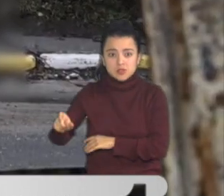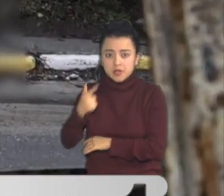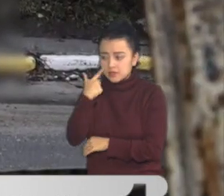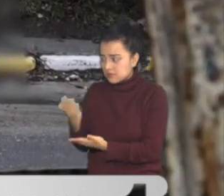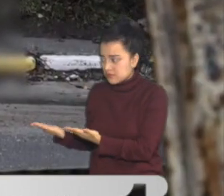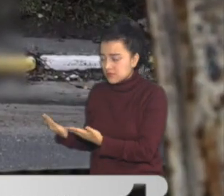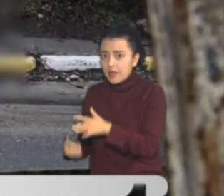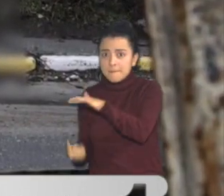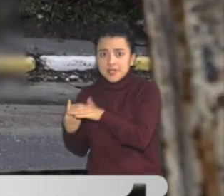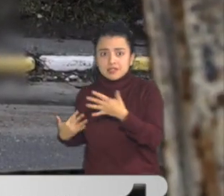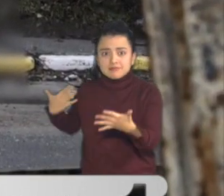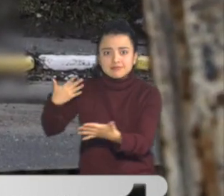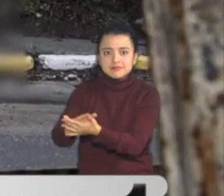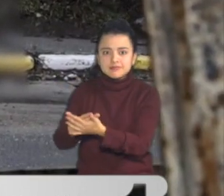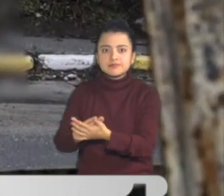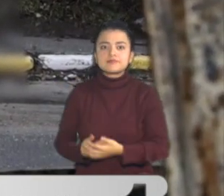también